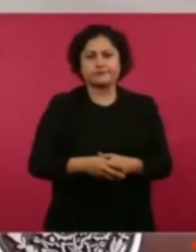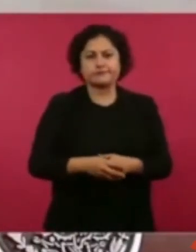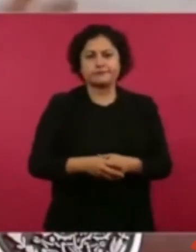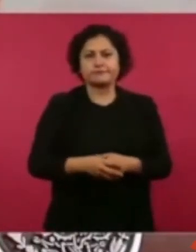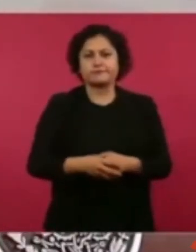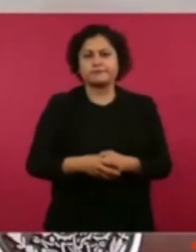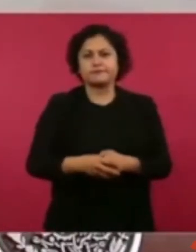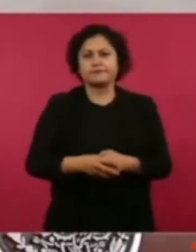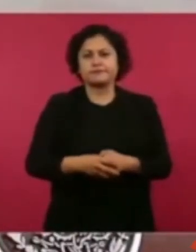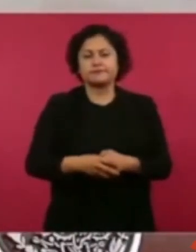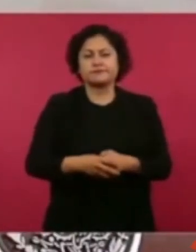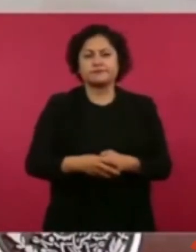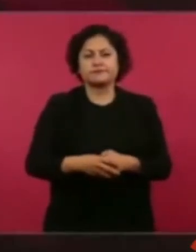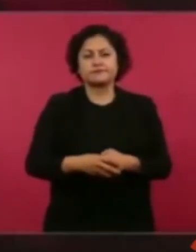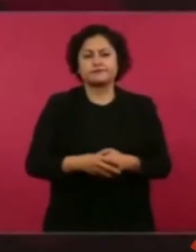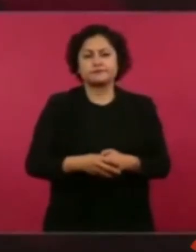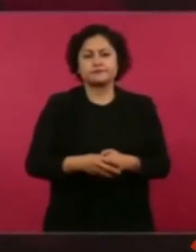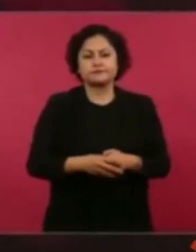de los momentos